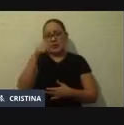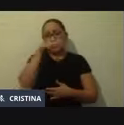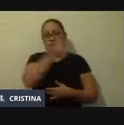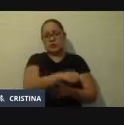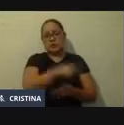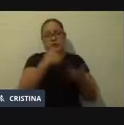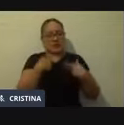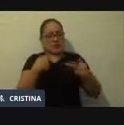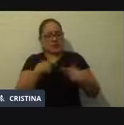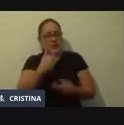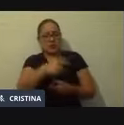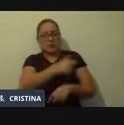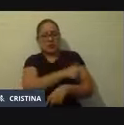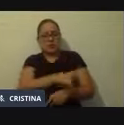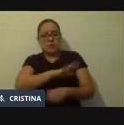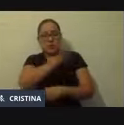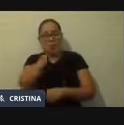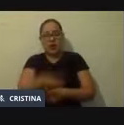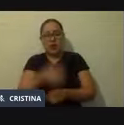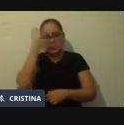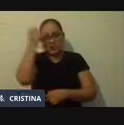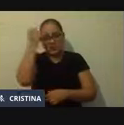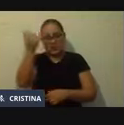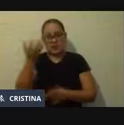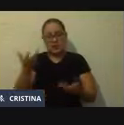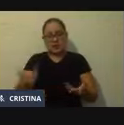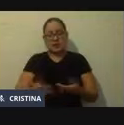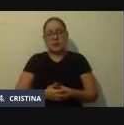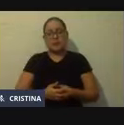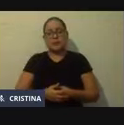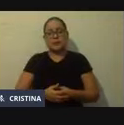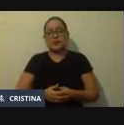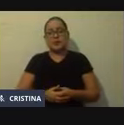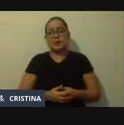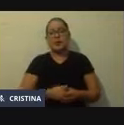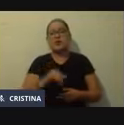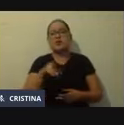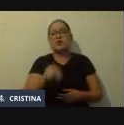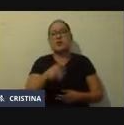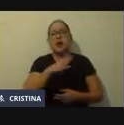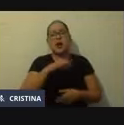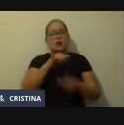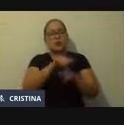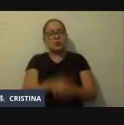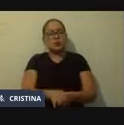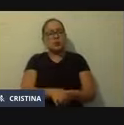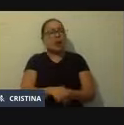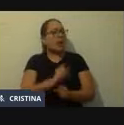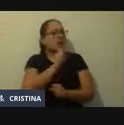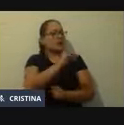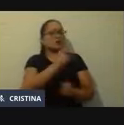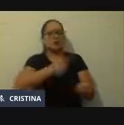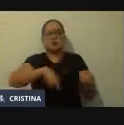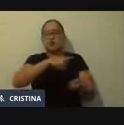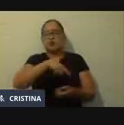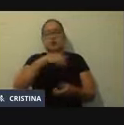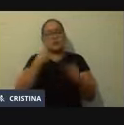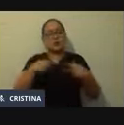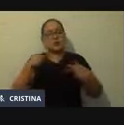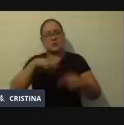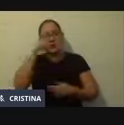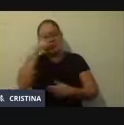alguien, a un ser querido, que pues al final haya bullying o sin bullying, era como algo que teníamos muy los mexicanos, o